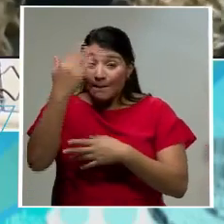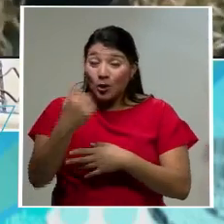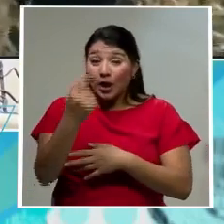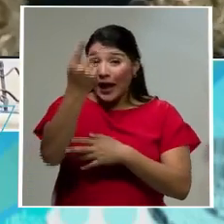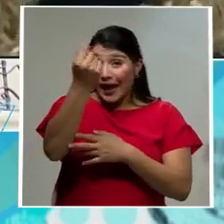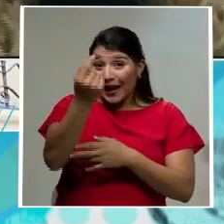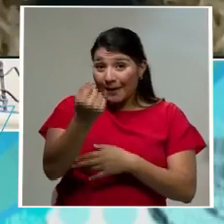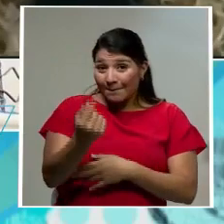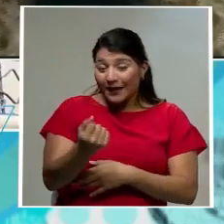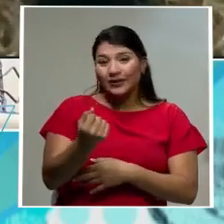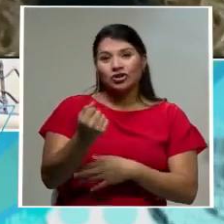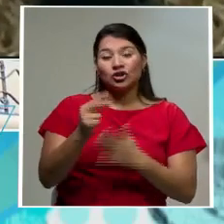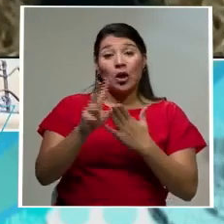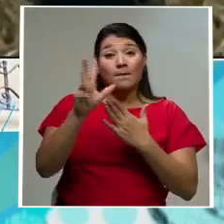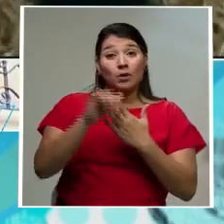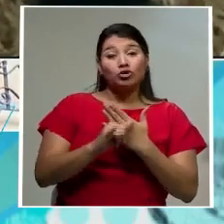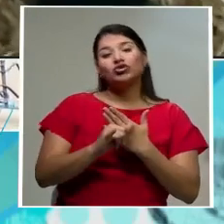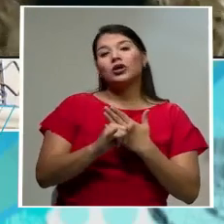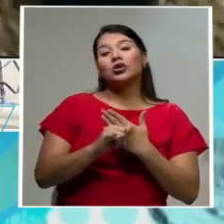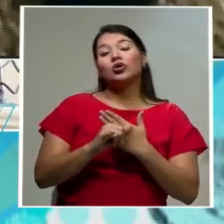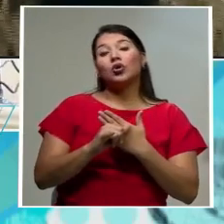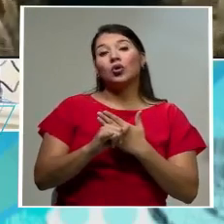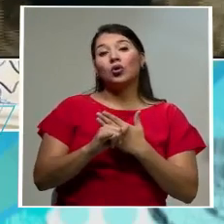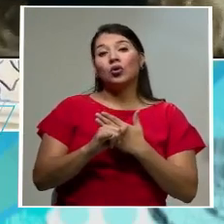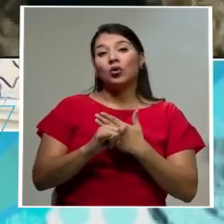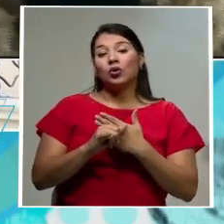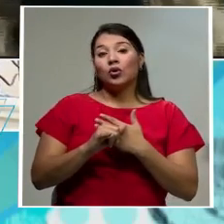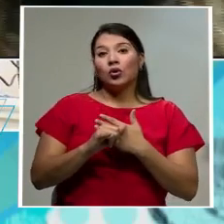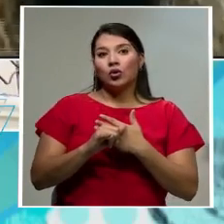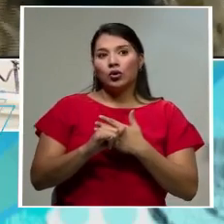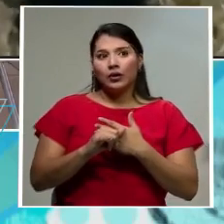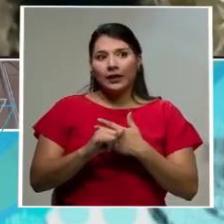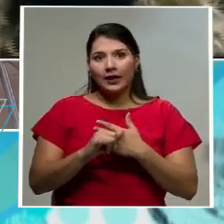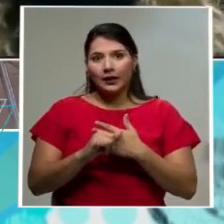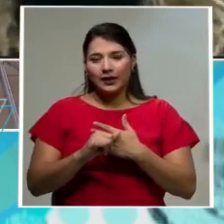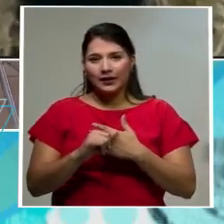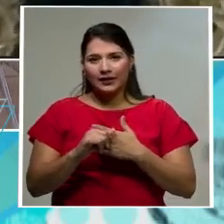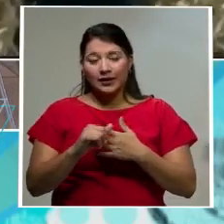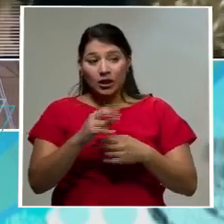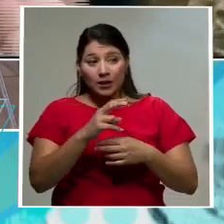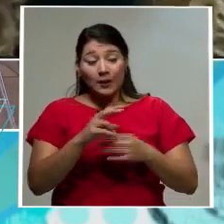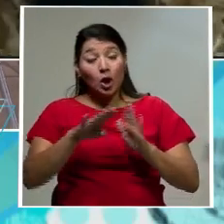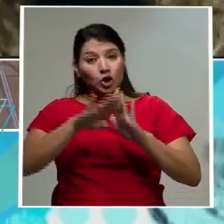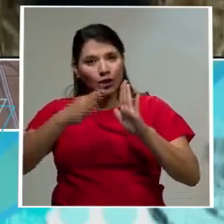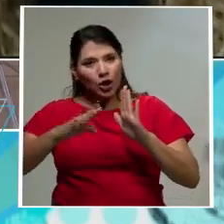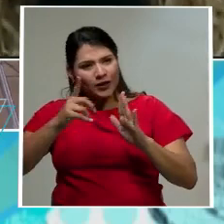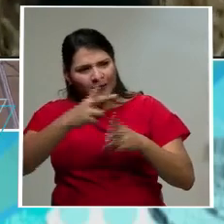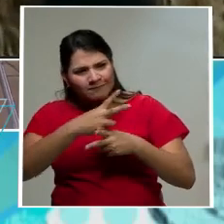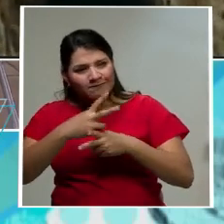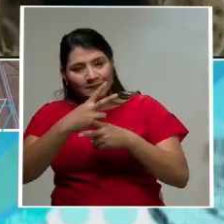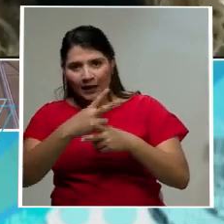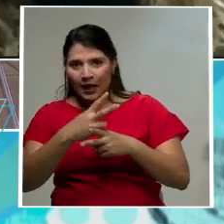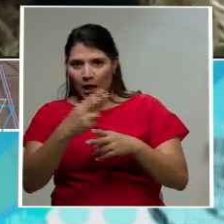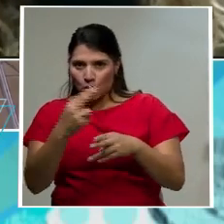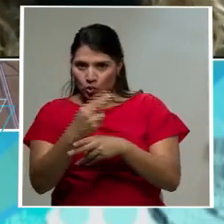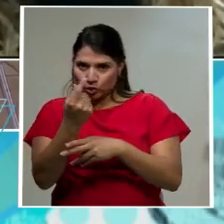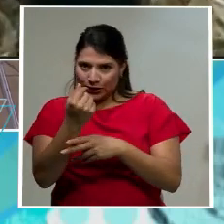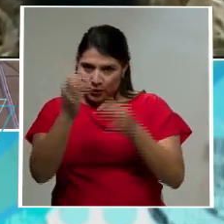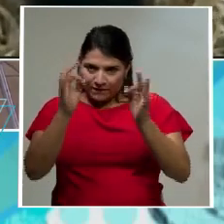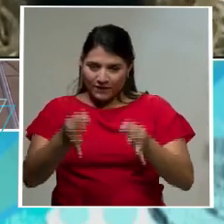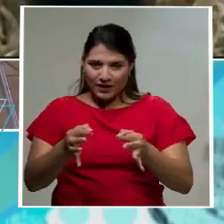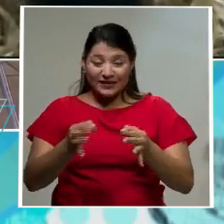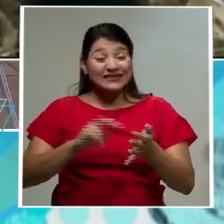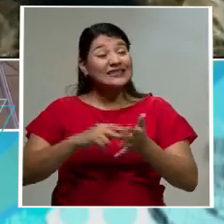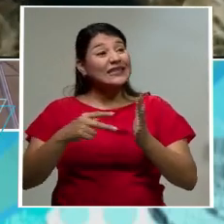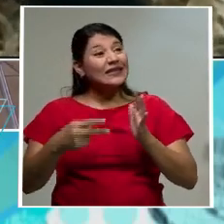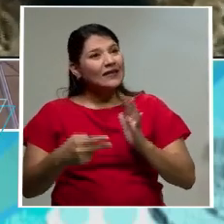los anteproyectos tuviesen una ejecución eficaz y eficiente para el país. Es decir, trataron de evitar